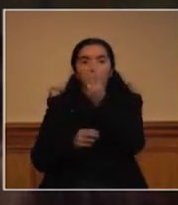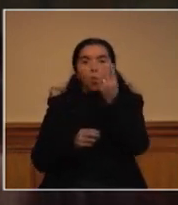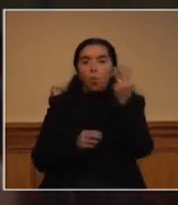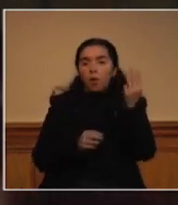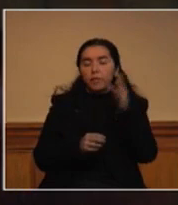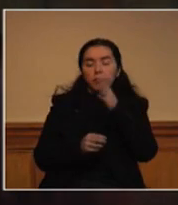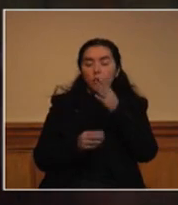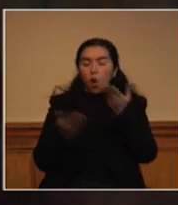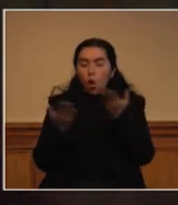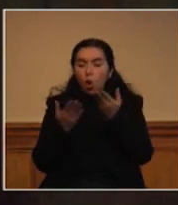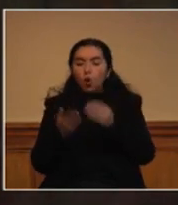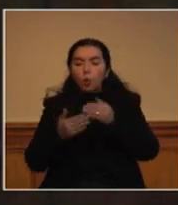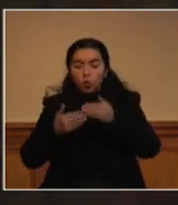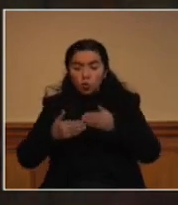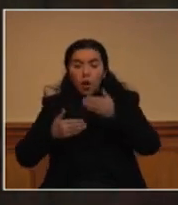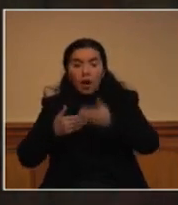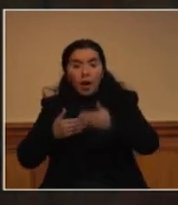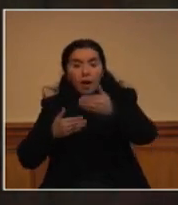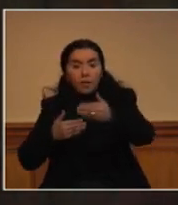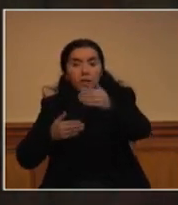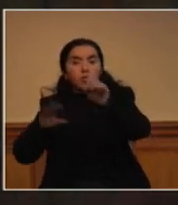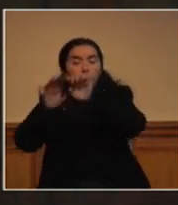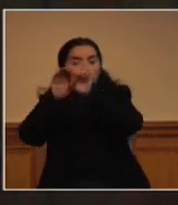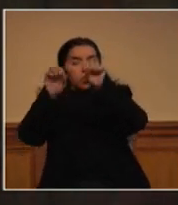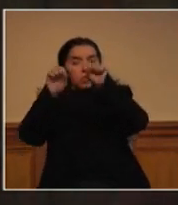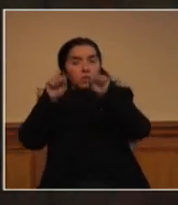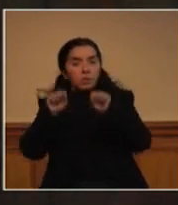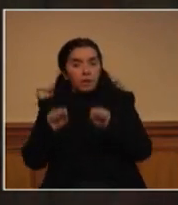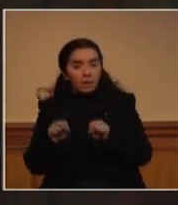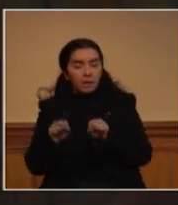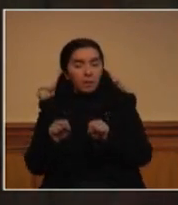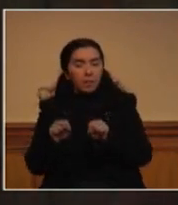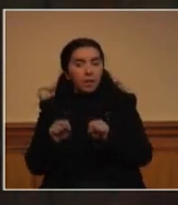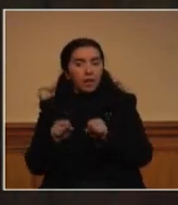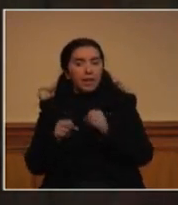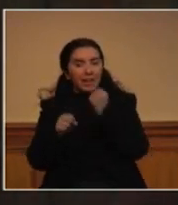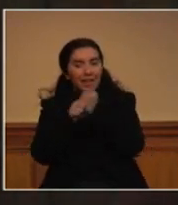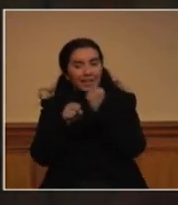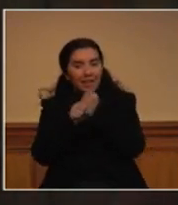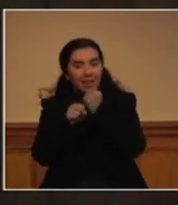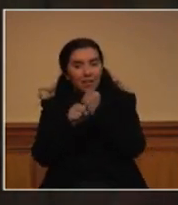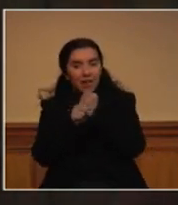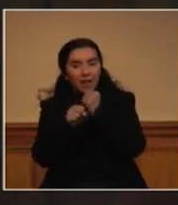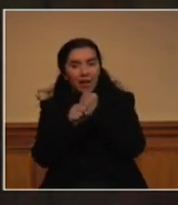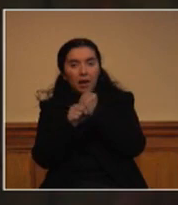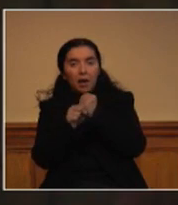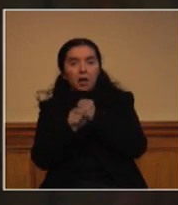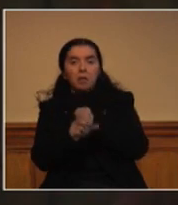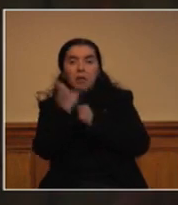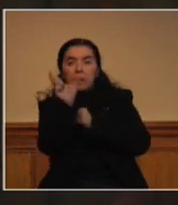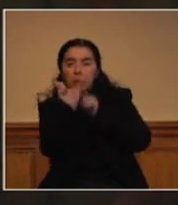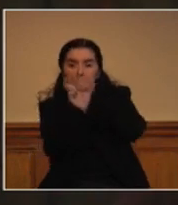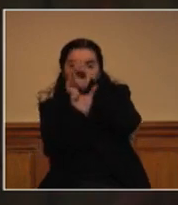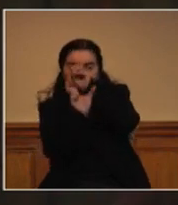poder nosotros avanzar hacia un sistema alternativo que trabaje los morfemas sin,